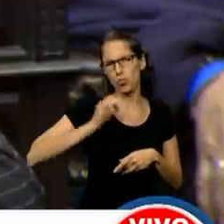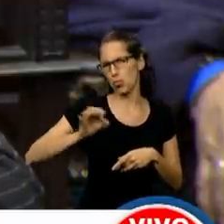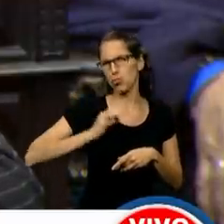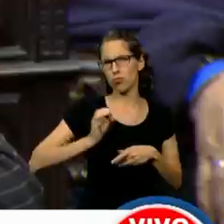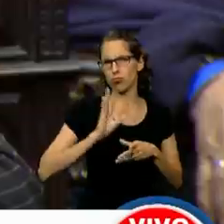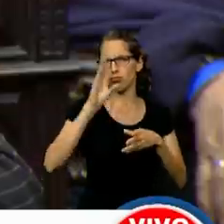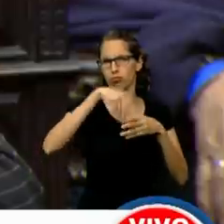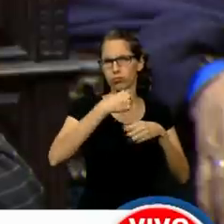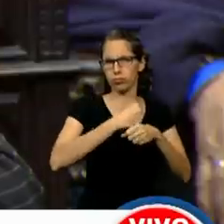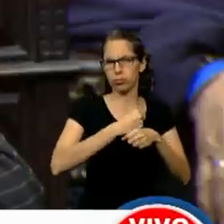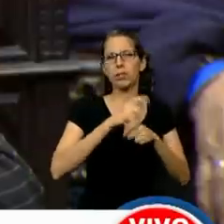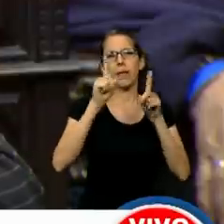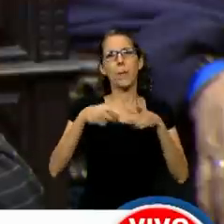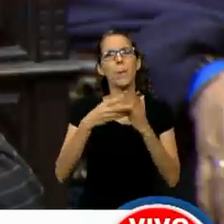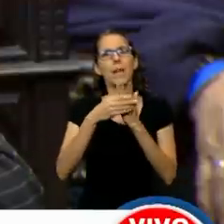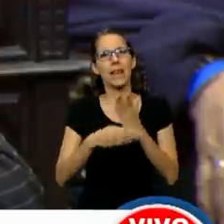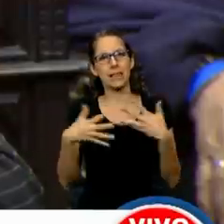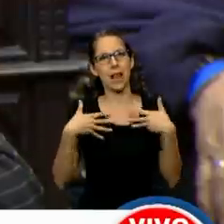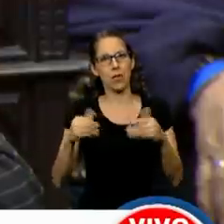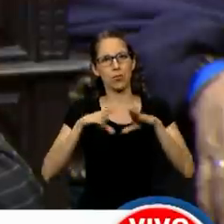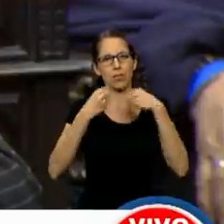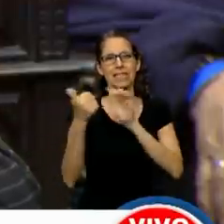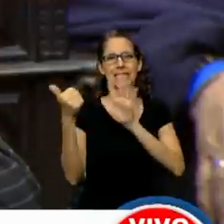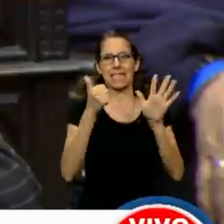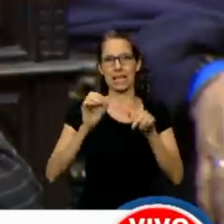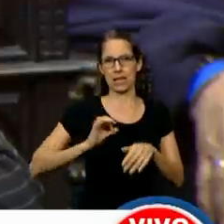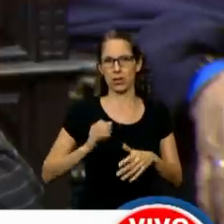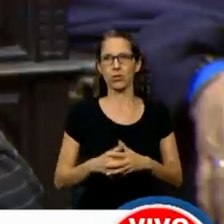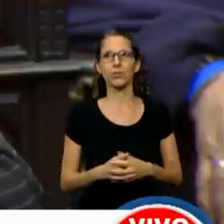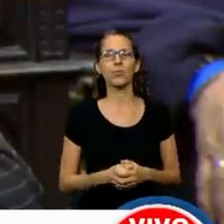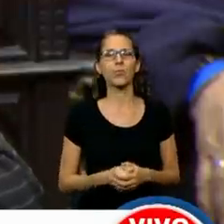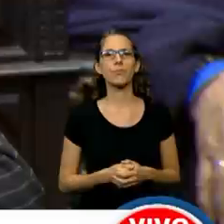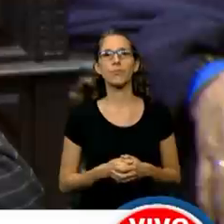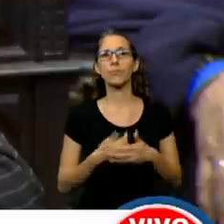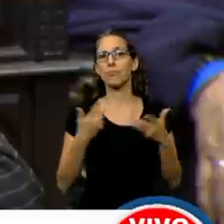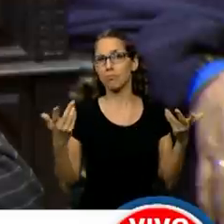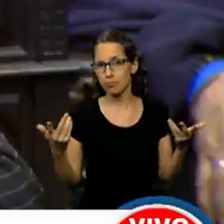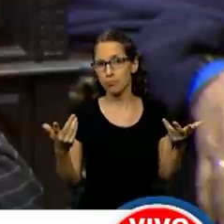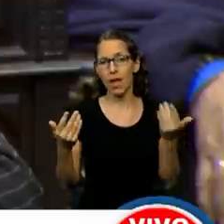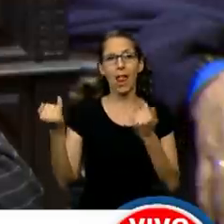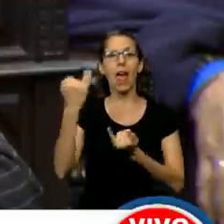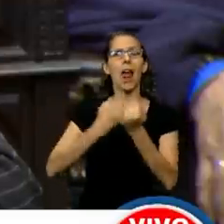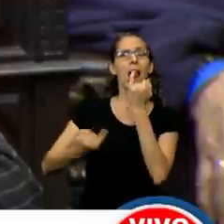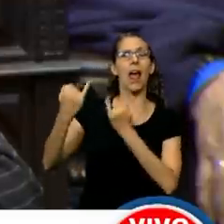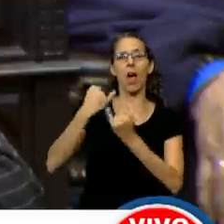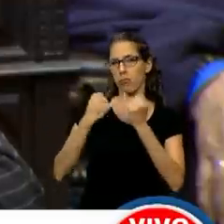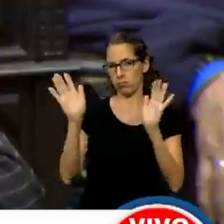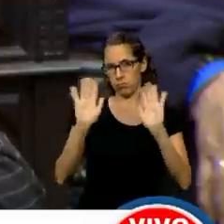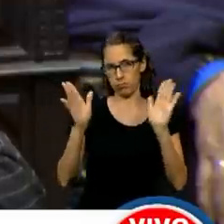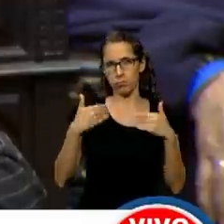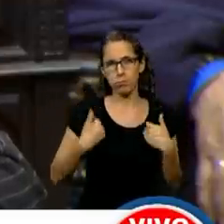he sido ministra de salud durante 6 años y nadie me lo puede contar vivir las dos